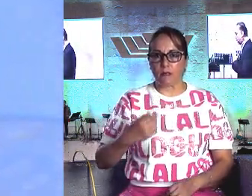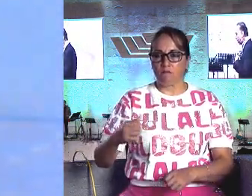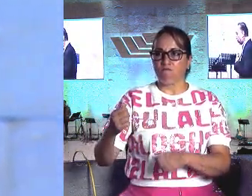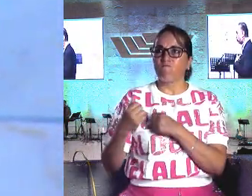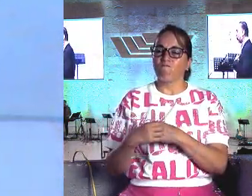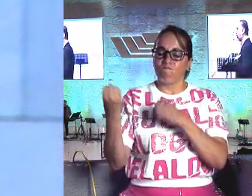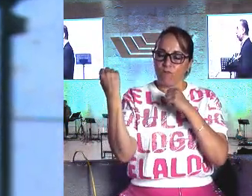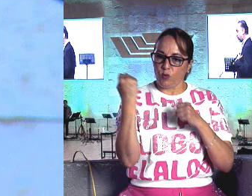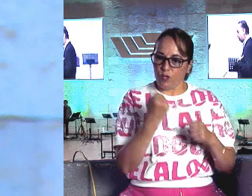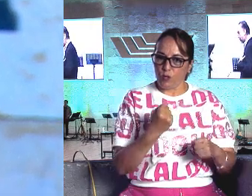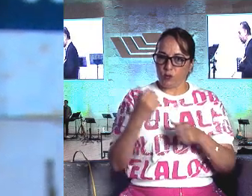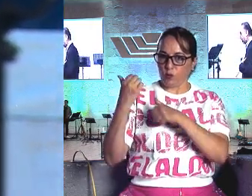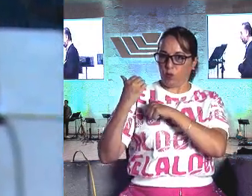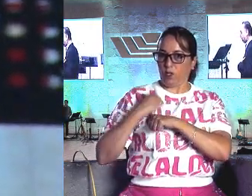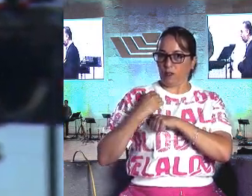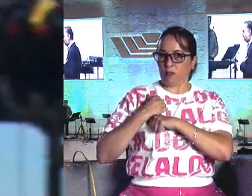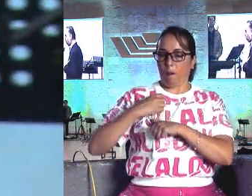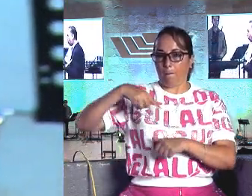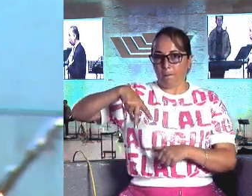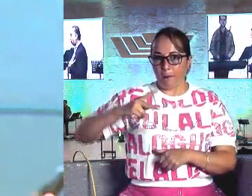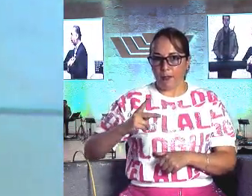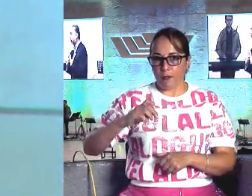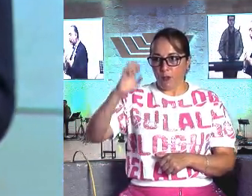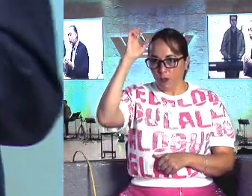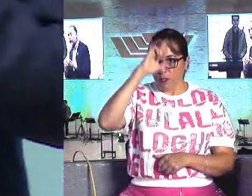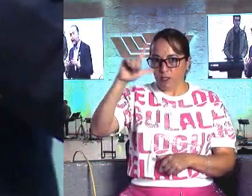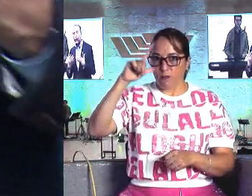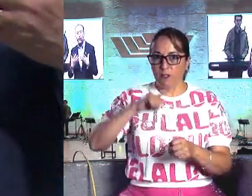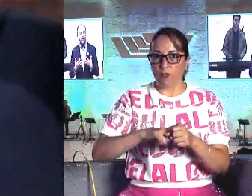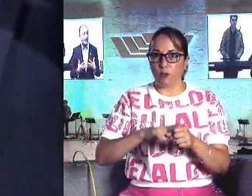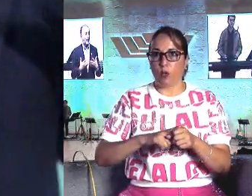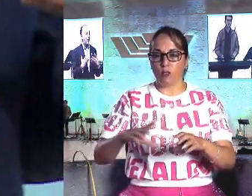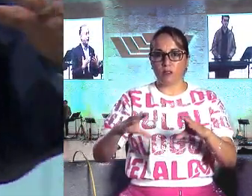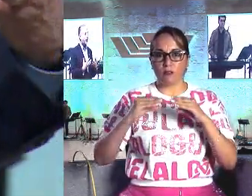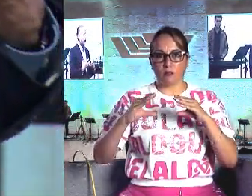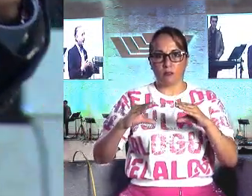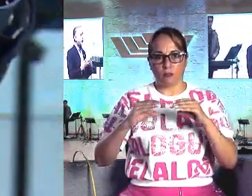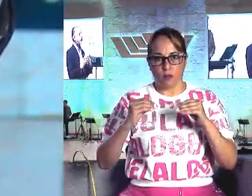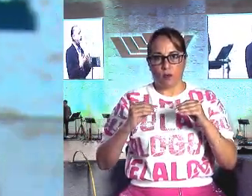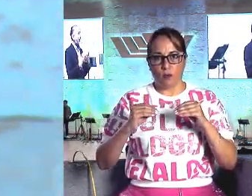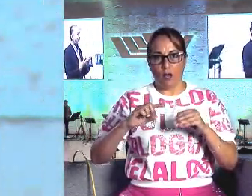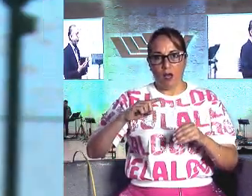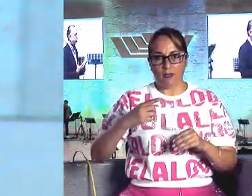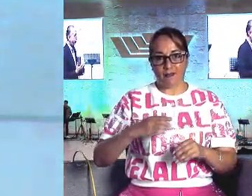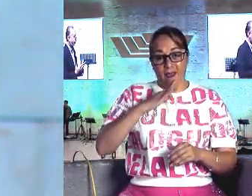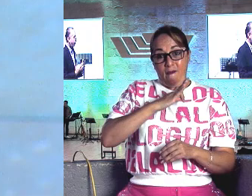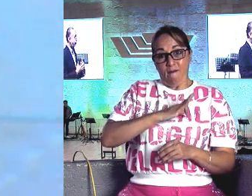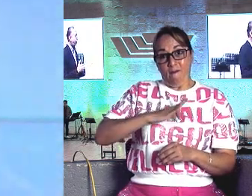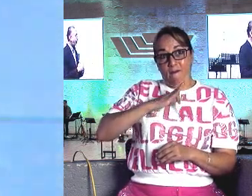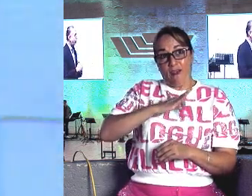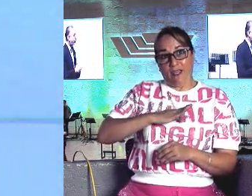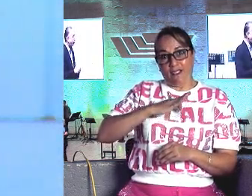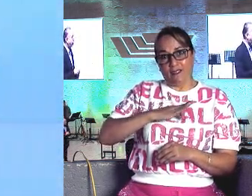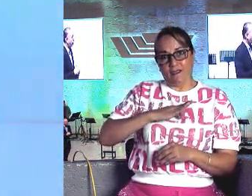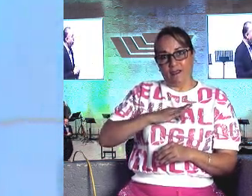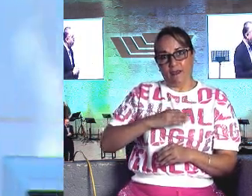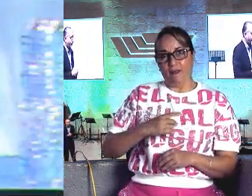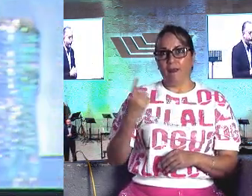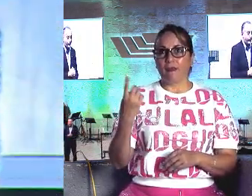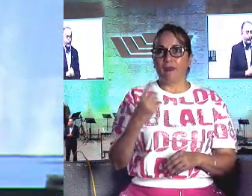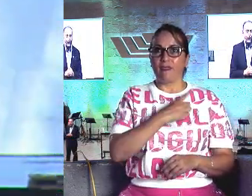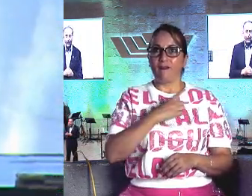y emocionalmente los capacitó para que aprendieran a ser felices. ¿Qué tenemos que hacer tú y yo?